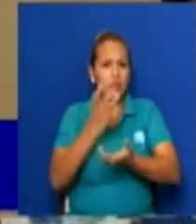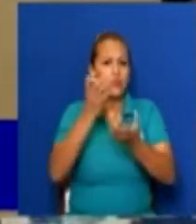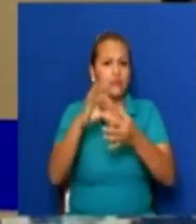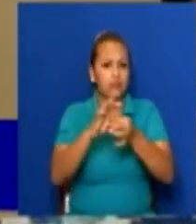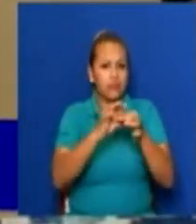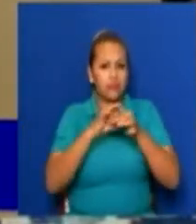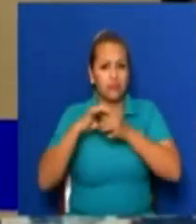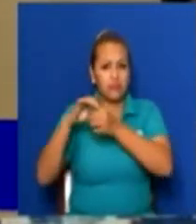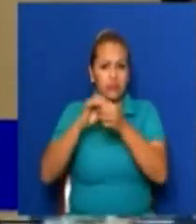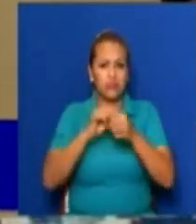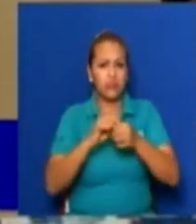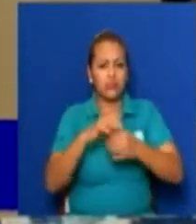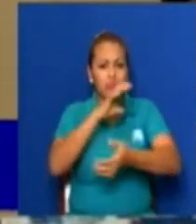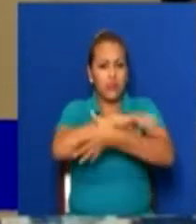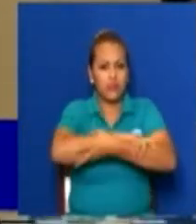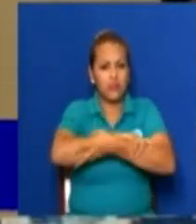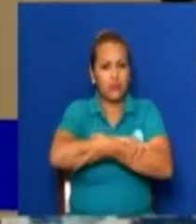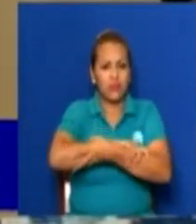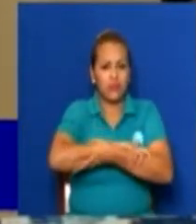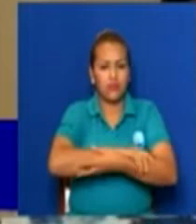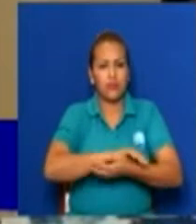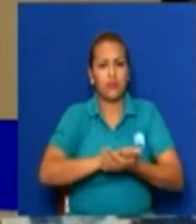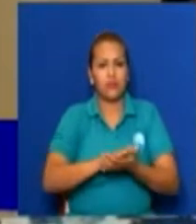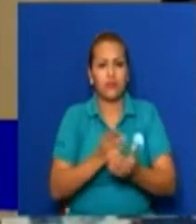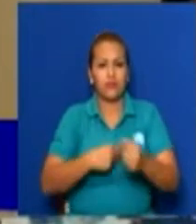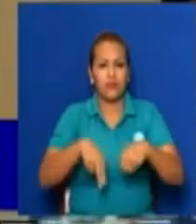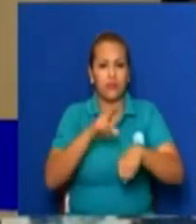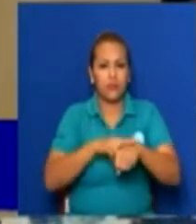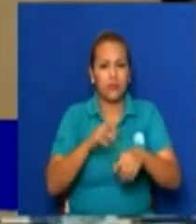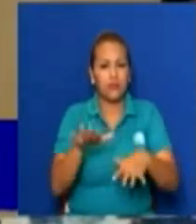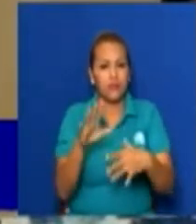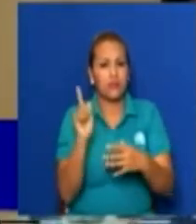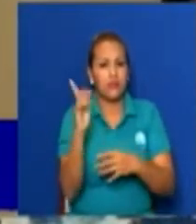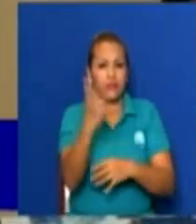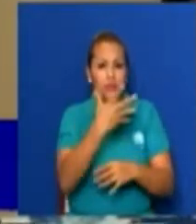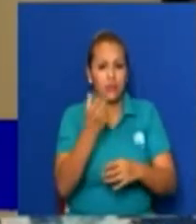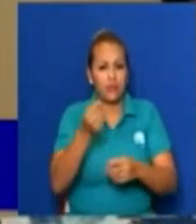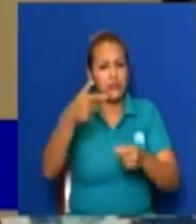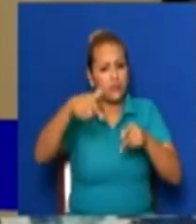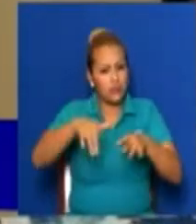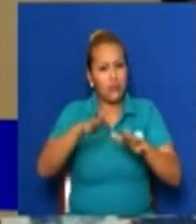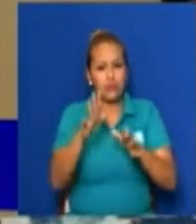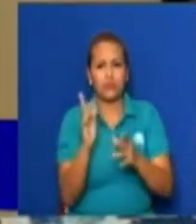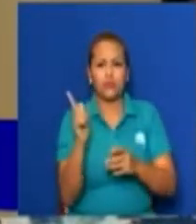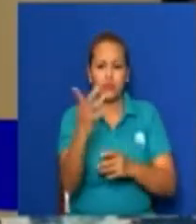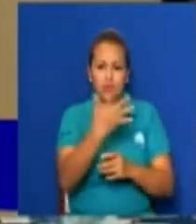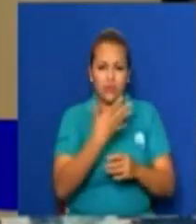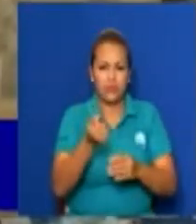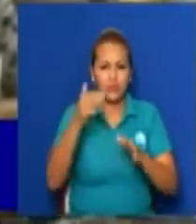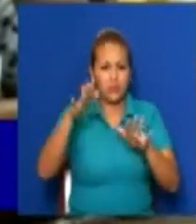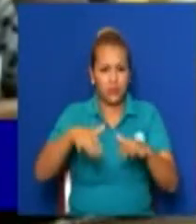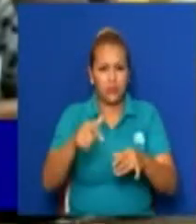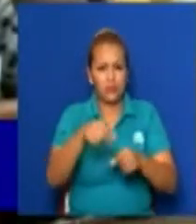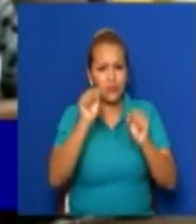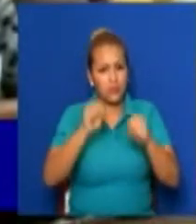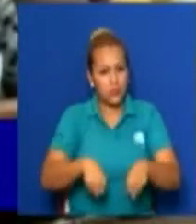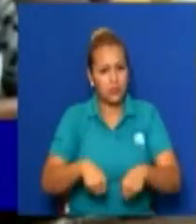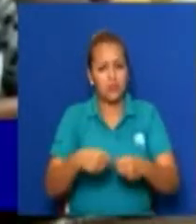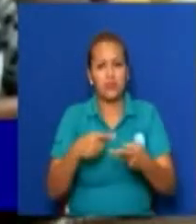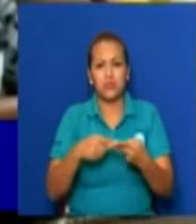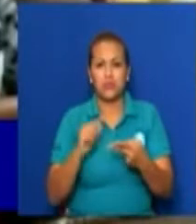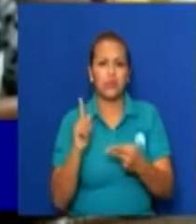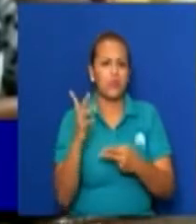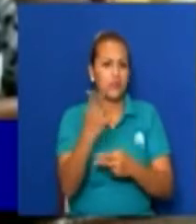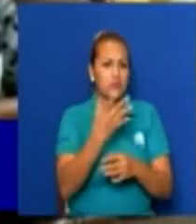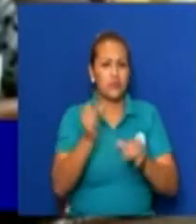Nacional estamos bajo la brecha de que todos cabemos y que todos podemos y que todos